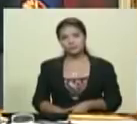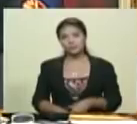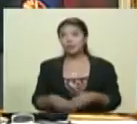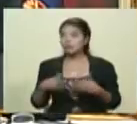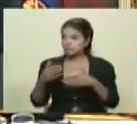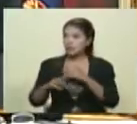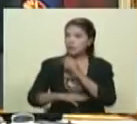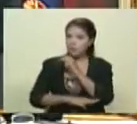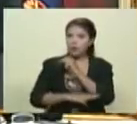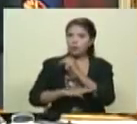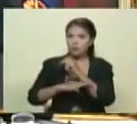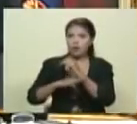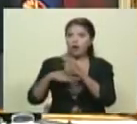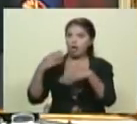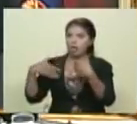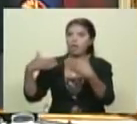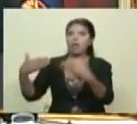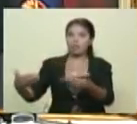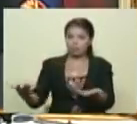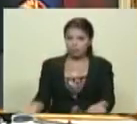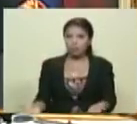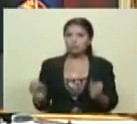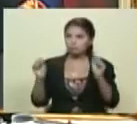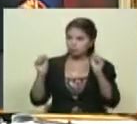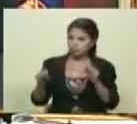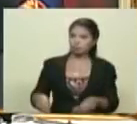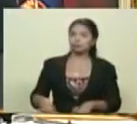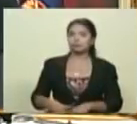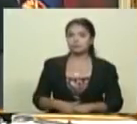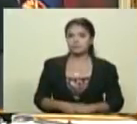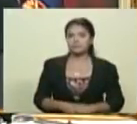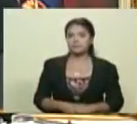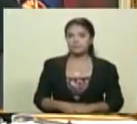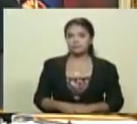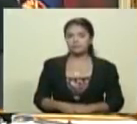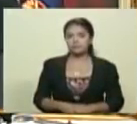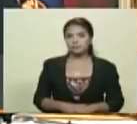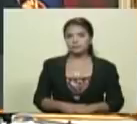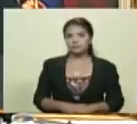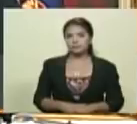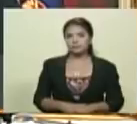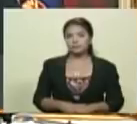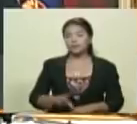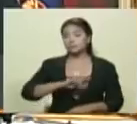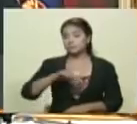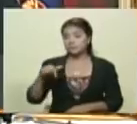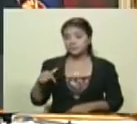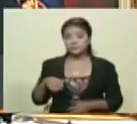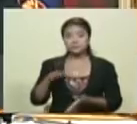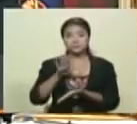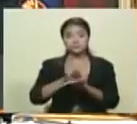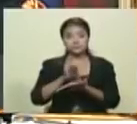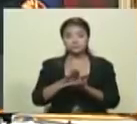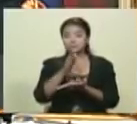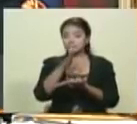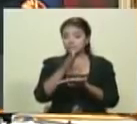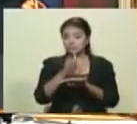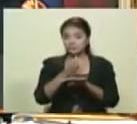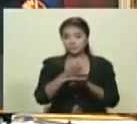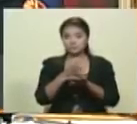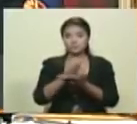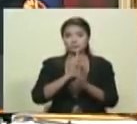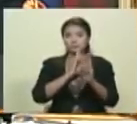madurado, si tuvimos la ecuanimidad, el equilibrio, la sabiduría de actuación